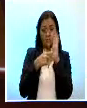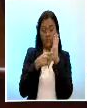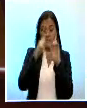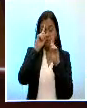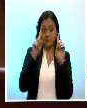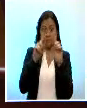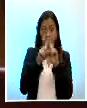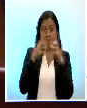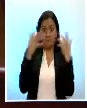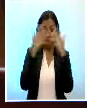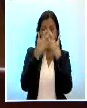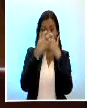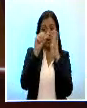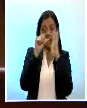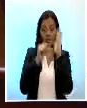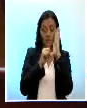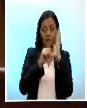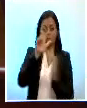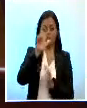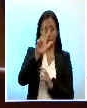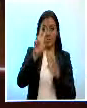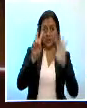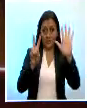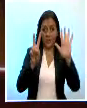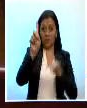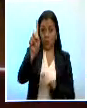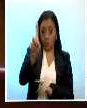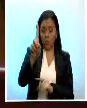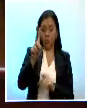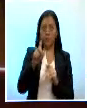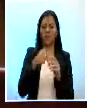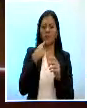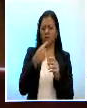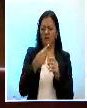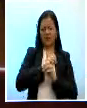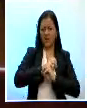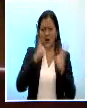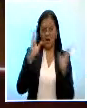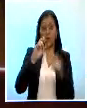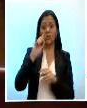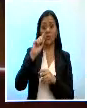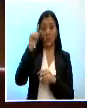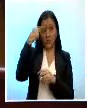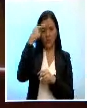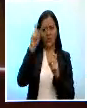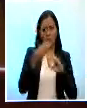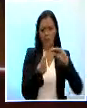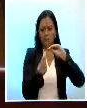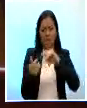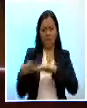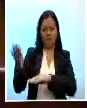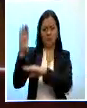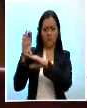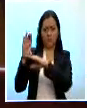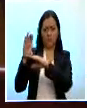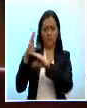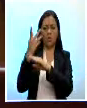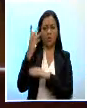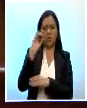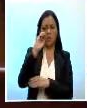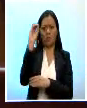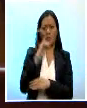artículo 371, tiene la obligación de dar el aporte del 40%, un aporte